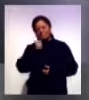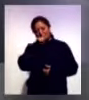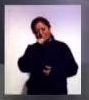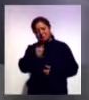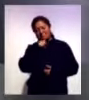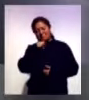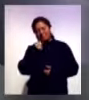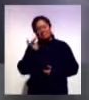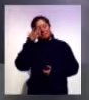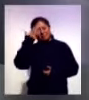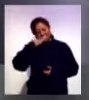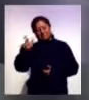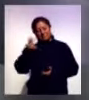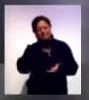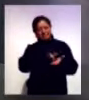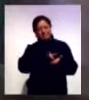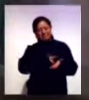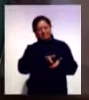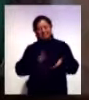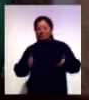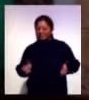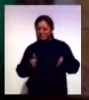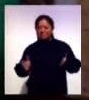apoyo, el impulso del gobierno del estado.